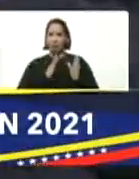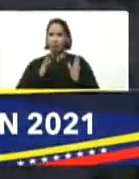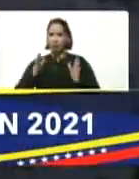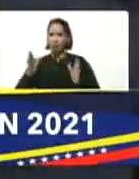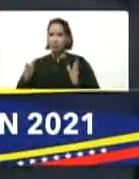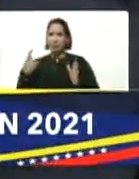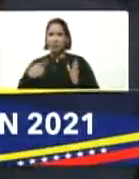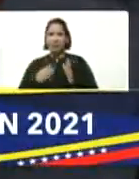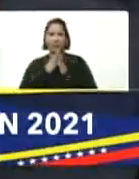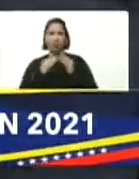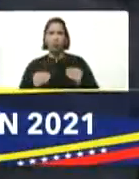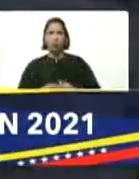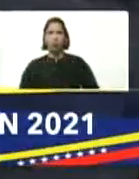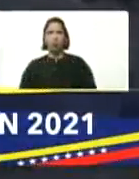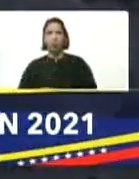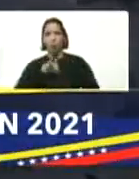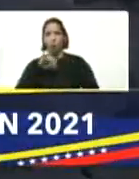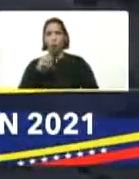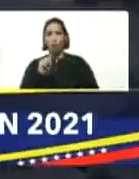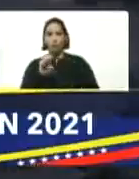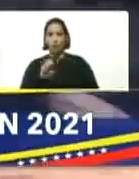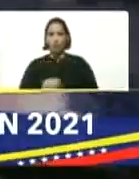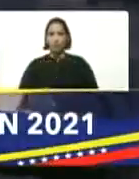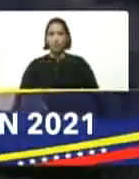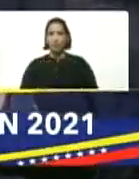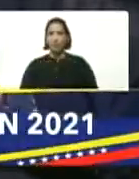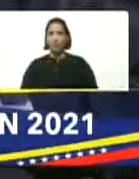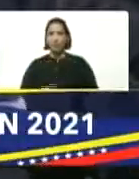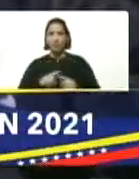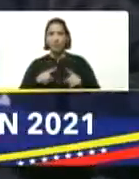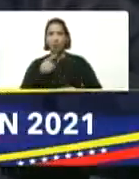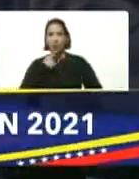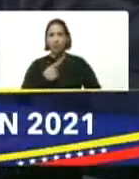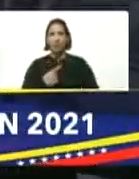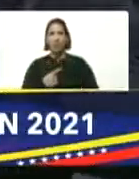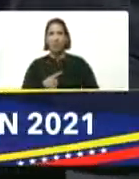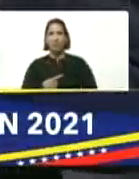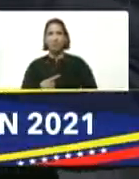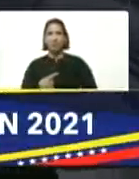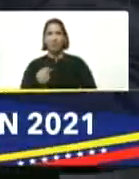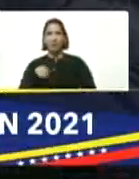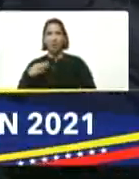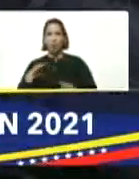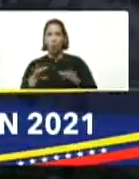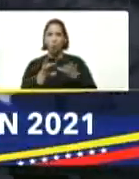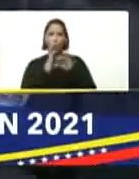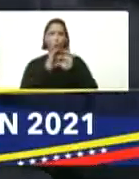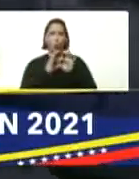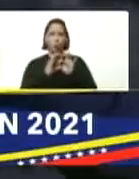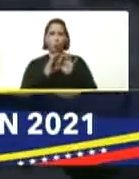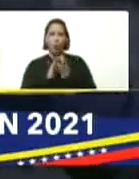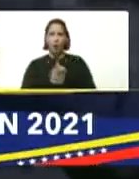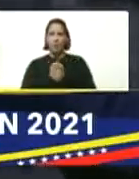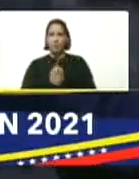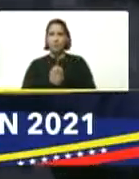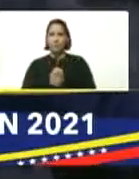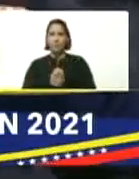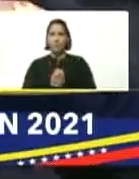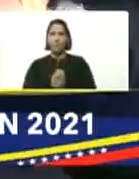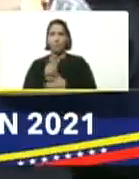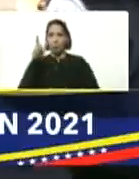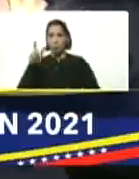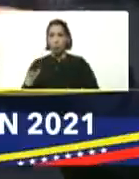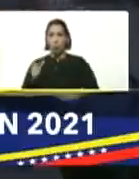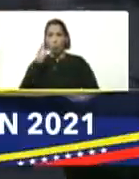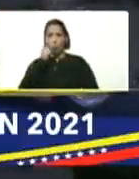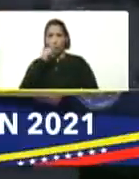prólogo de José Vicente Rangel. Se lo decía Pepe. A mí me unió una amistad increíble con José